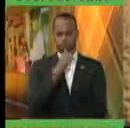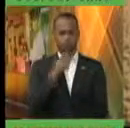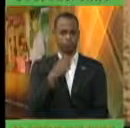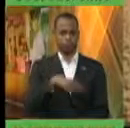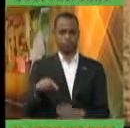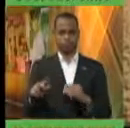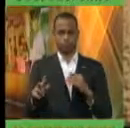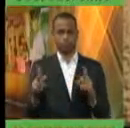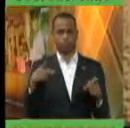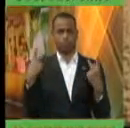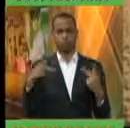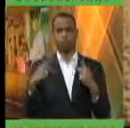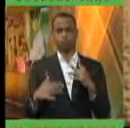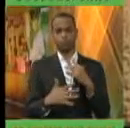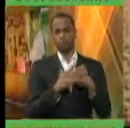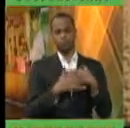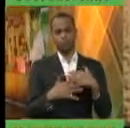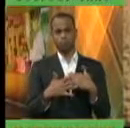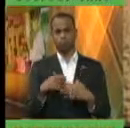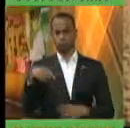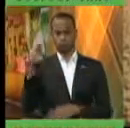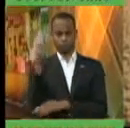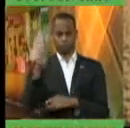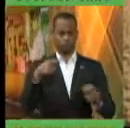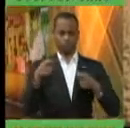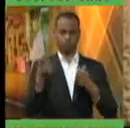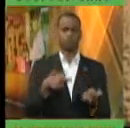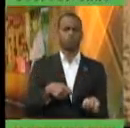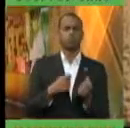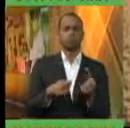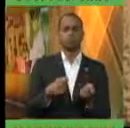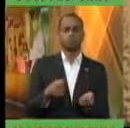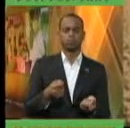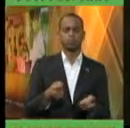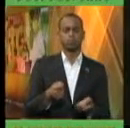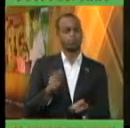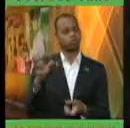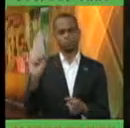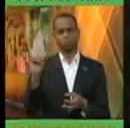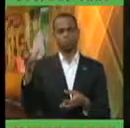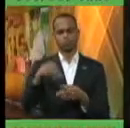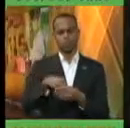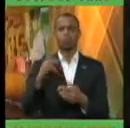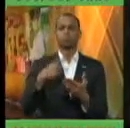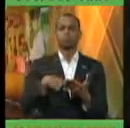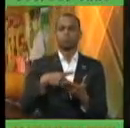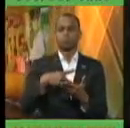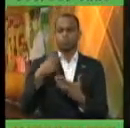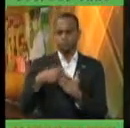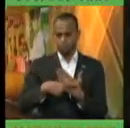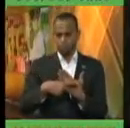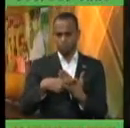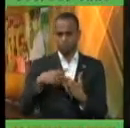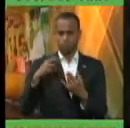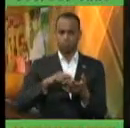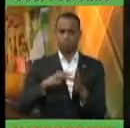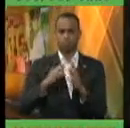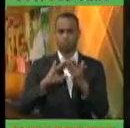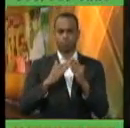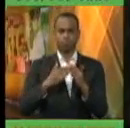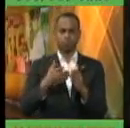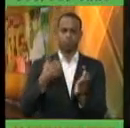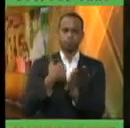digamos que no son operadas por hoteles sino por ayuntamientos también sean parte del programa esto llegaría a la comunidad